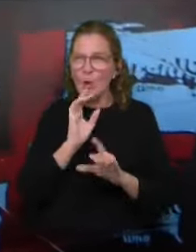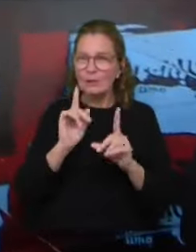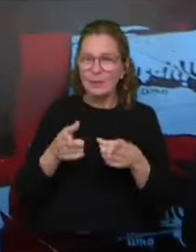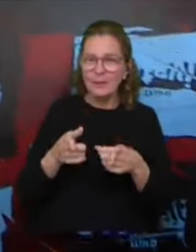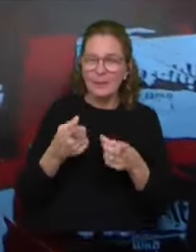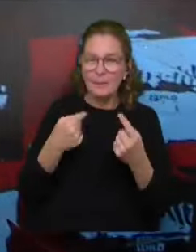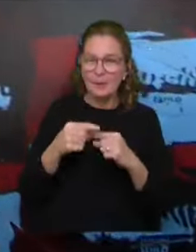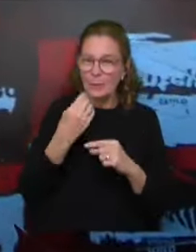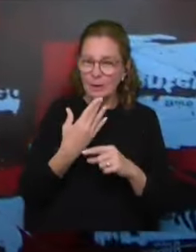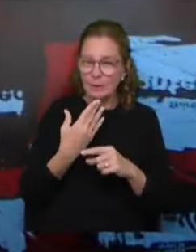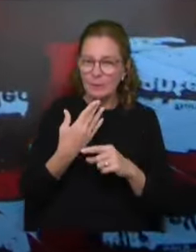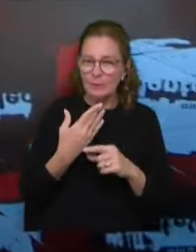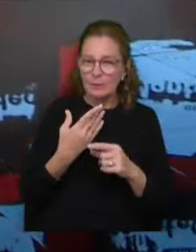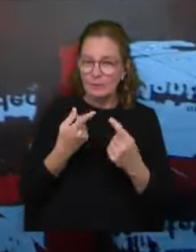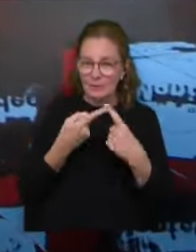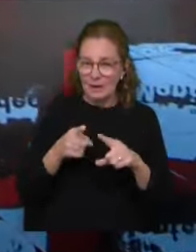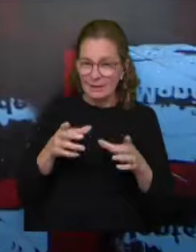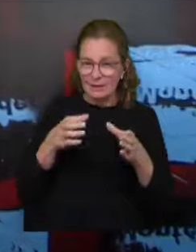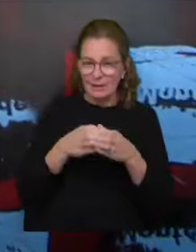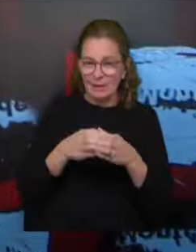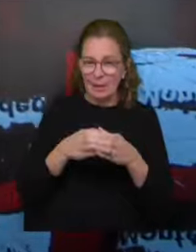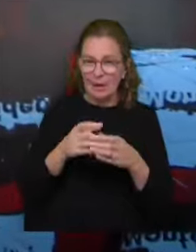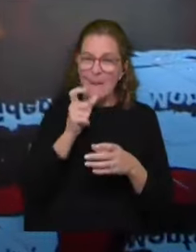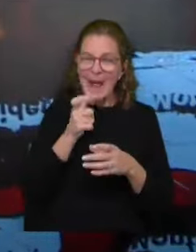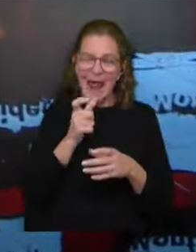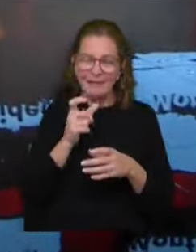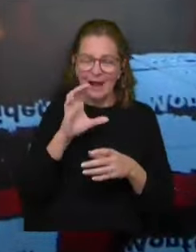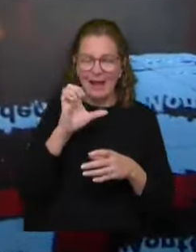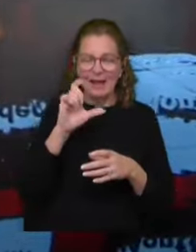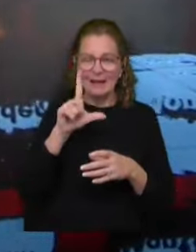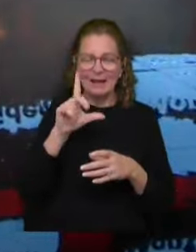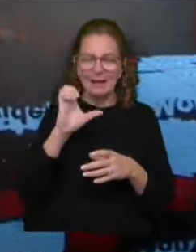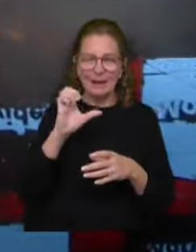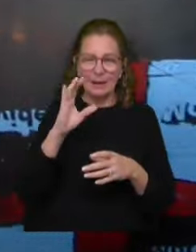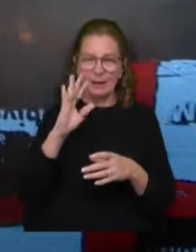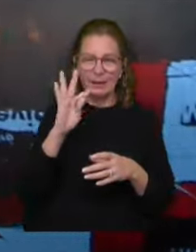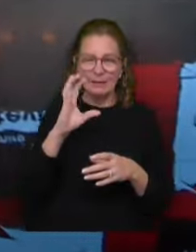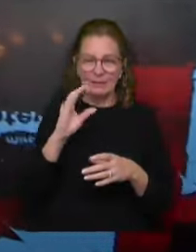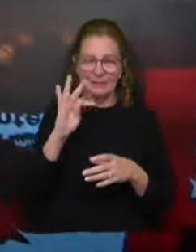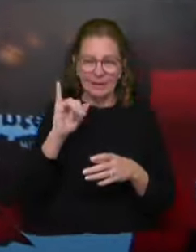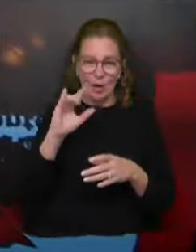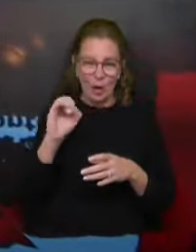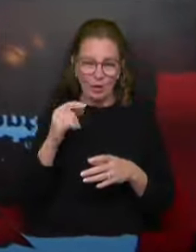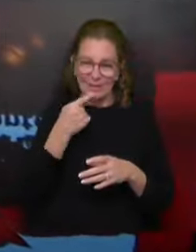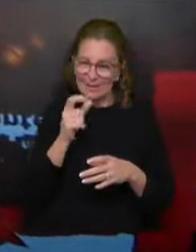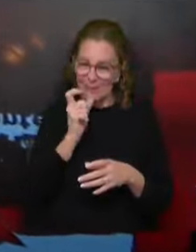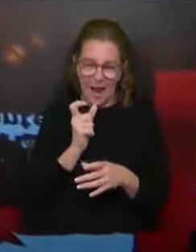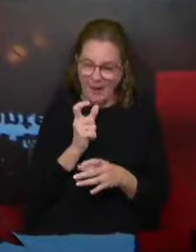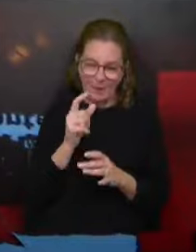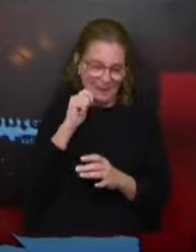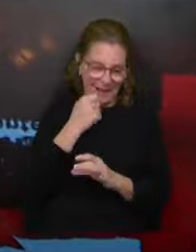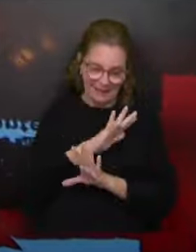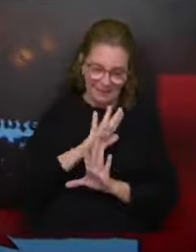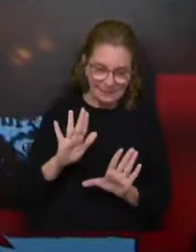bueno, súper ecléctico el disco, me encanta decir ecléctico. Pero además porque es ecléctico. Porque es ecléctico, es ecléctico, verdad. Y